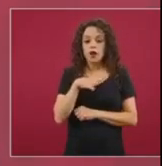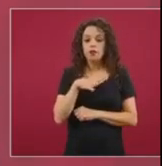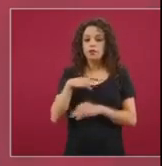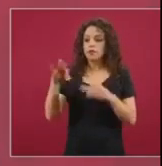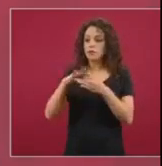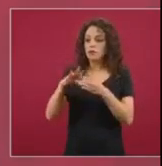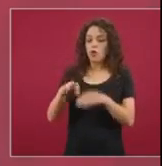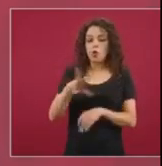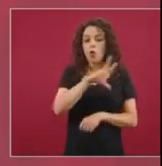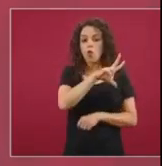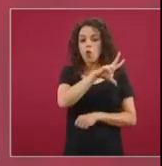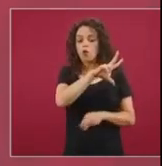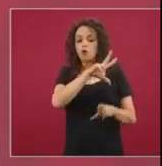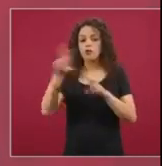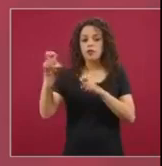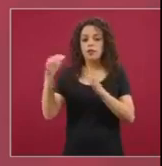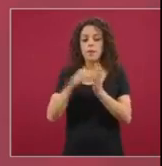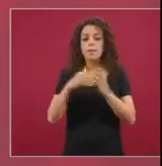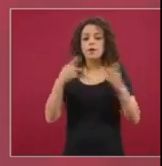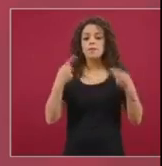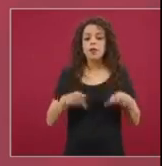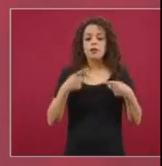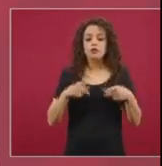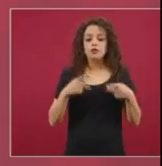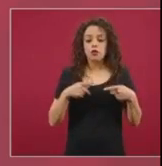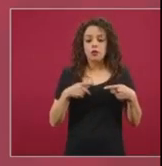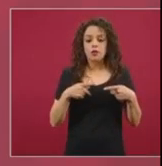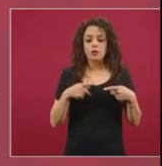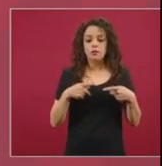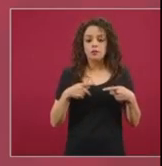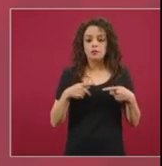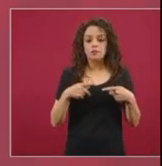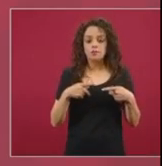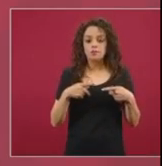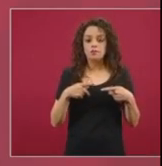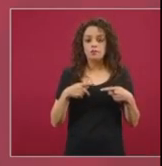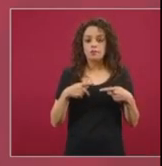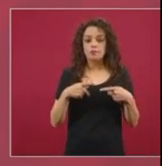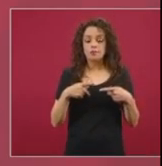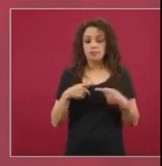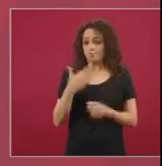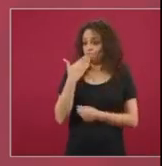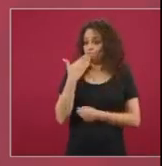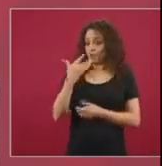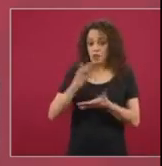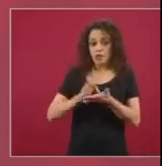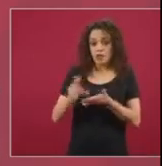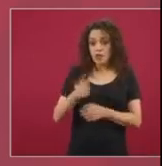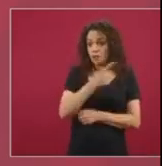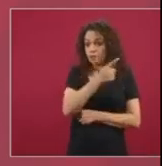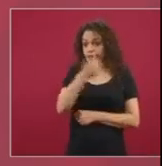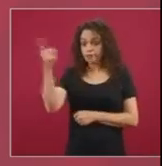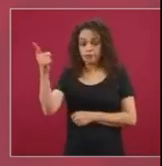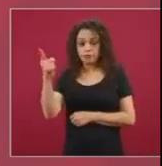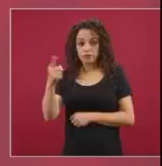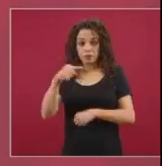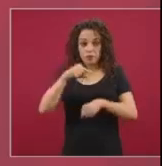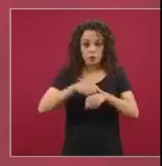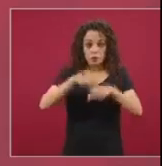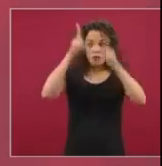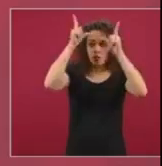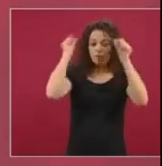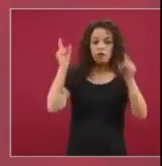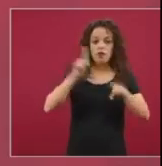800,000 personas que afortunadamente, y gracias a todo el trabajo del personal de salud en